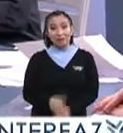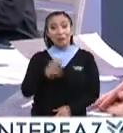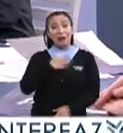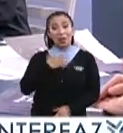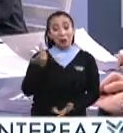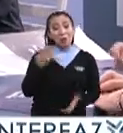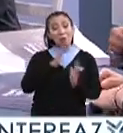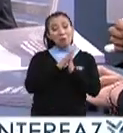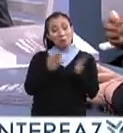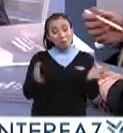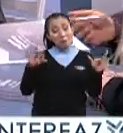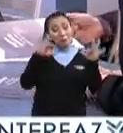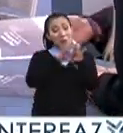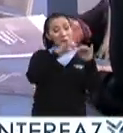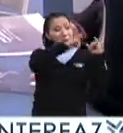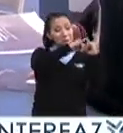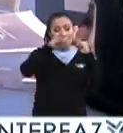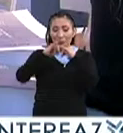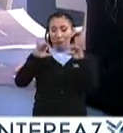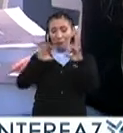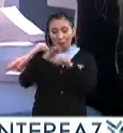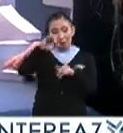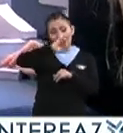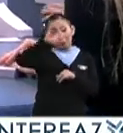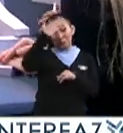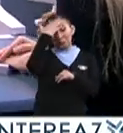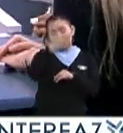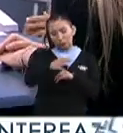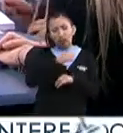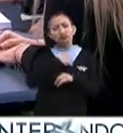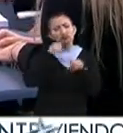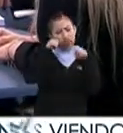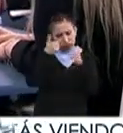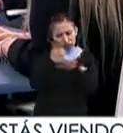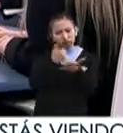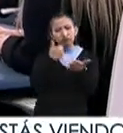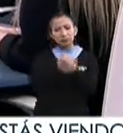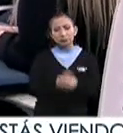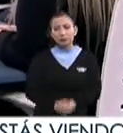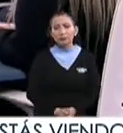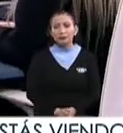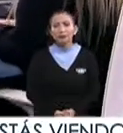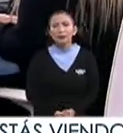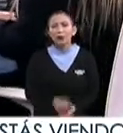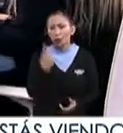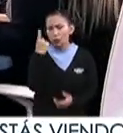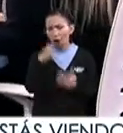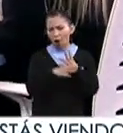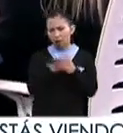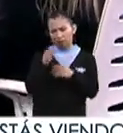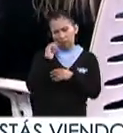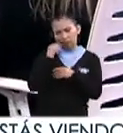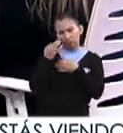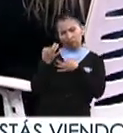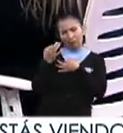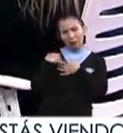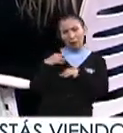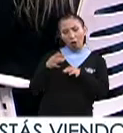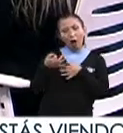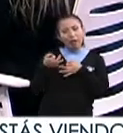esa coordinación entre instituciones, sobre todo expertos y gente que está comprometido en este tema. Llama mucho la atención porque, bueno,